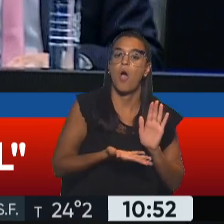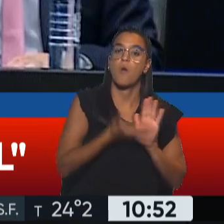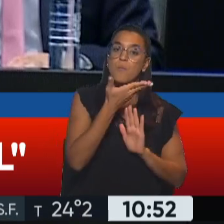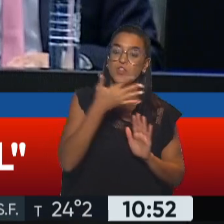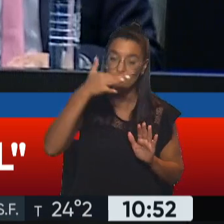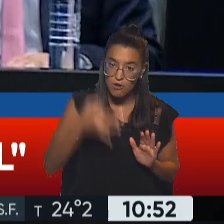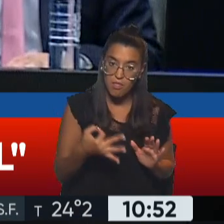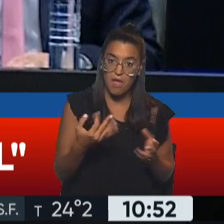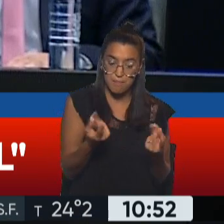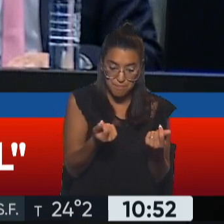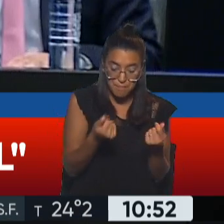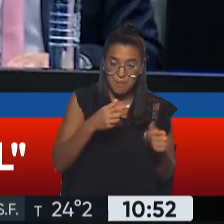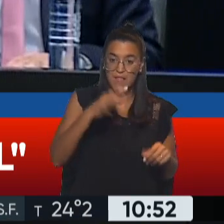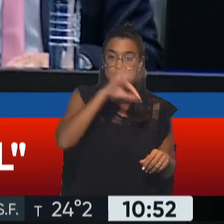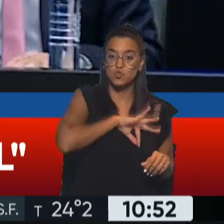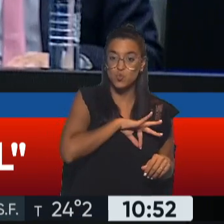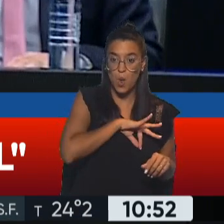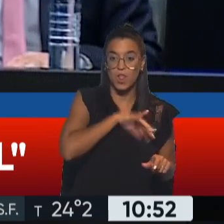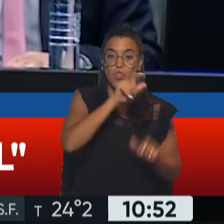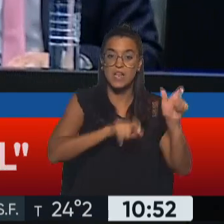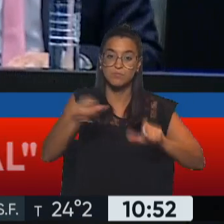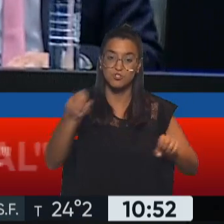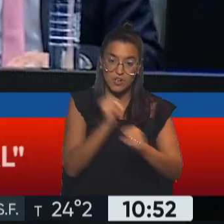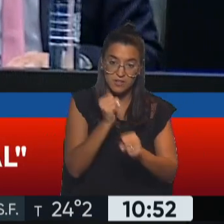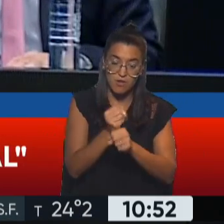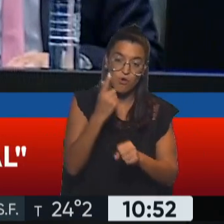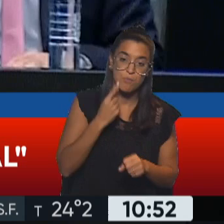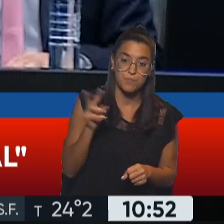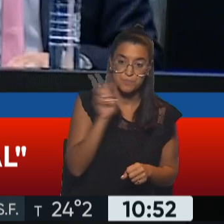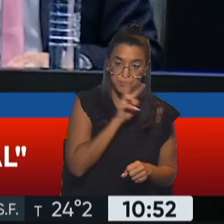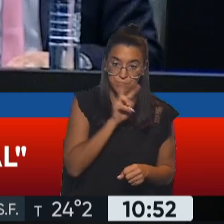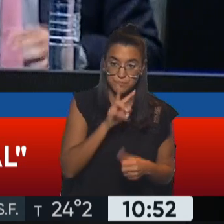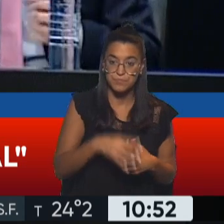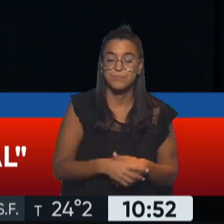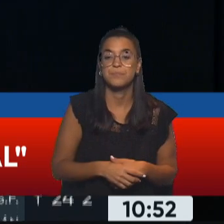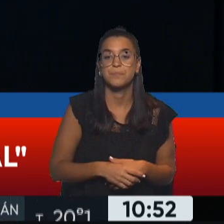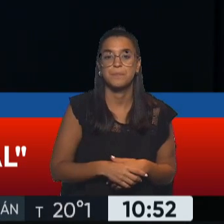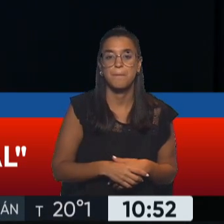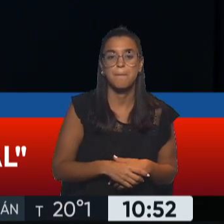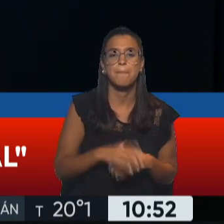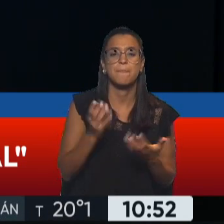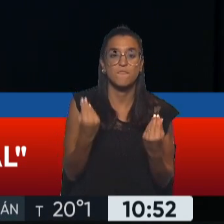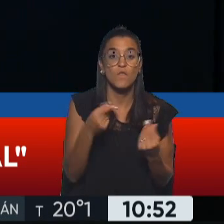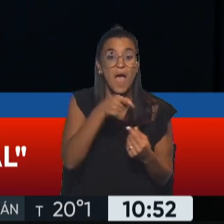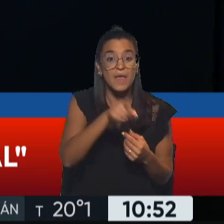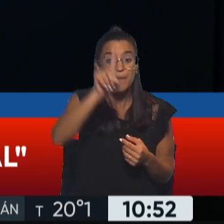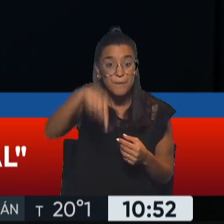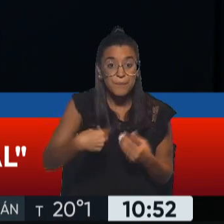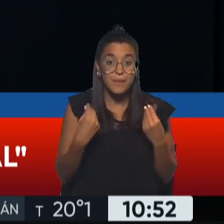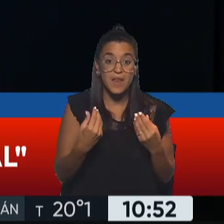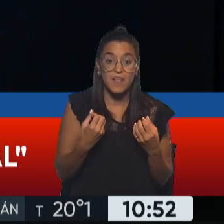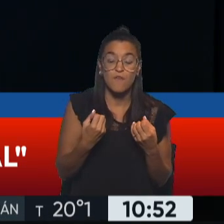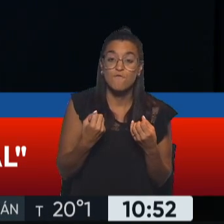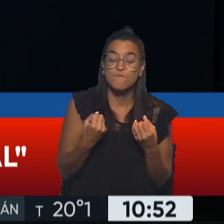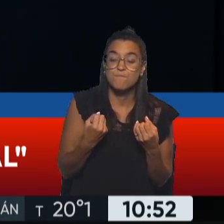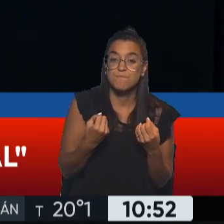del poder adquisitivo del salario de nuestros trabajadores y trabajadoras, de forma que se pueda